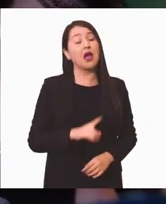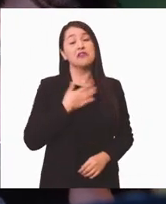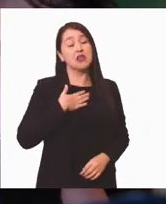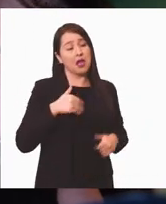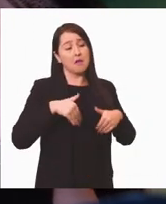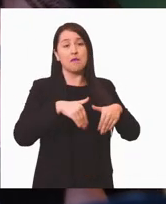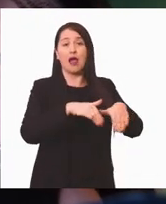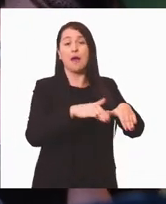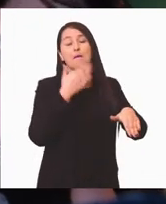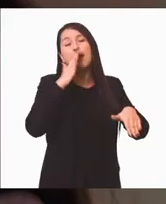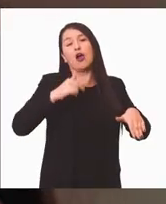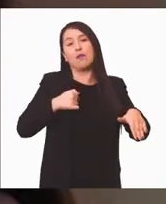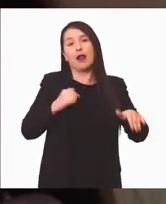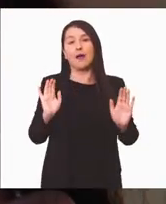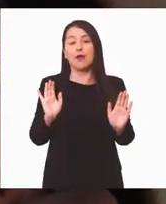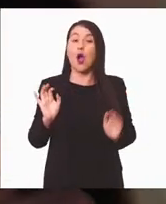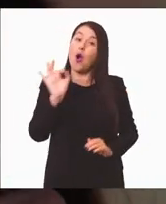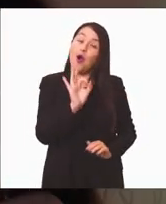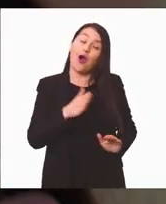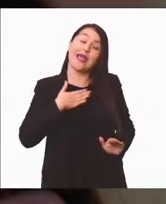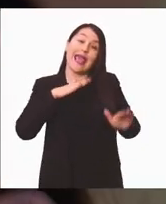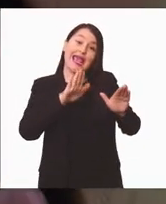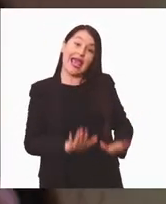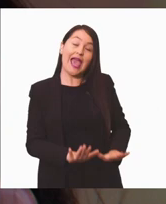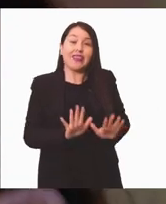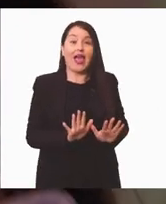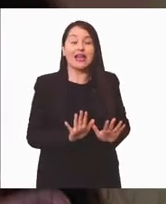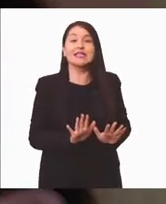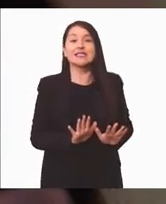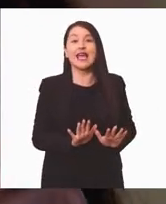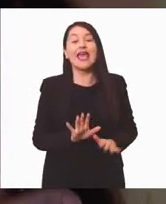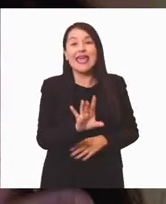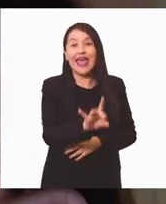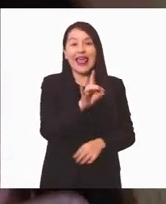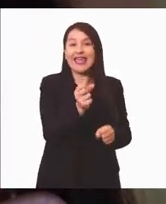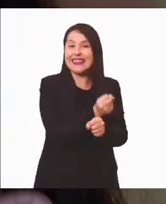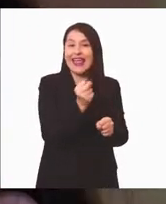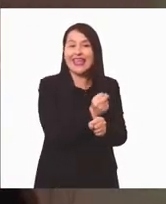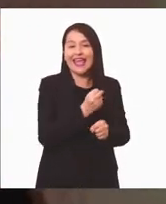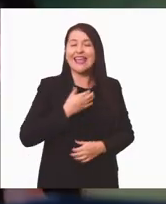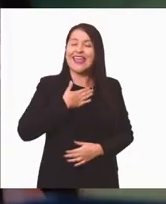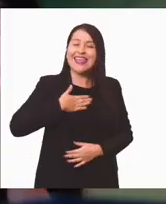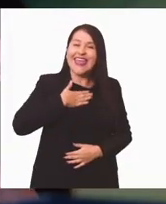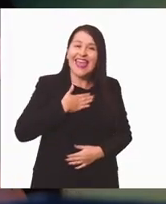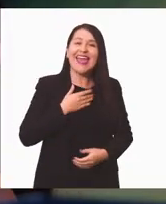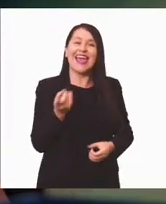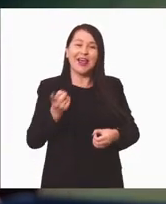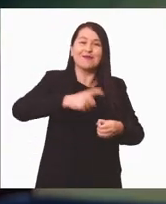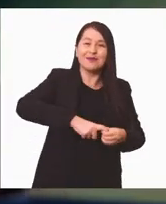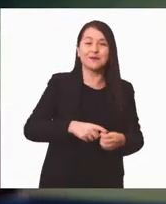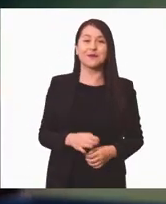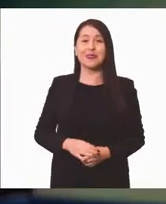pueden irse. Mejor para mí. O pueden quedarse y elegir esa actividad extraprogramática en la que tanto desean quedar.